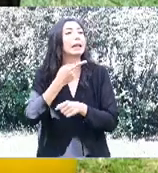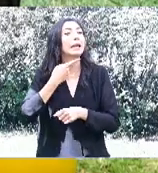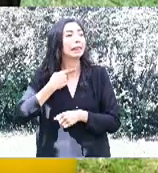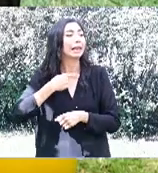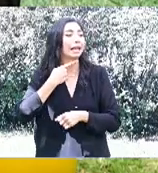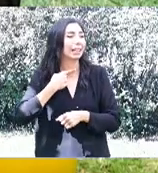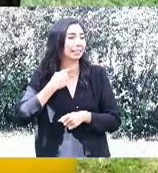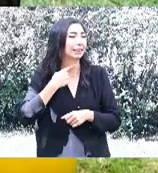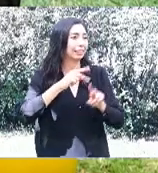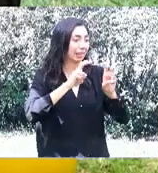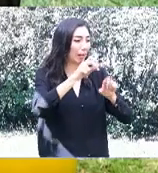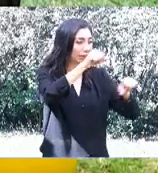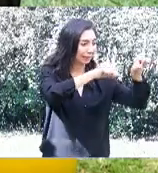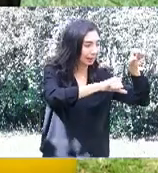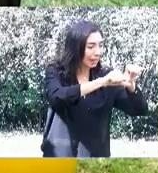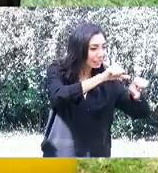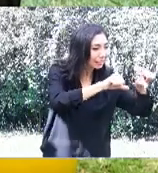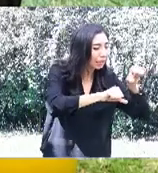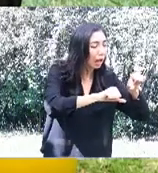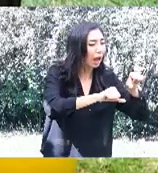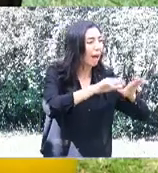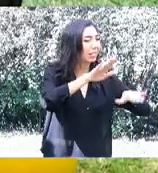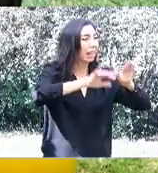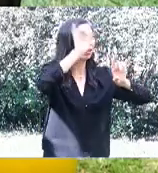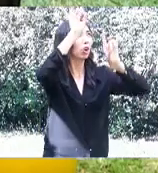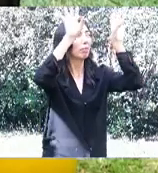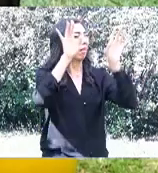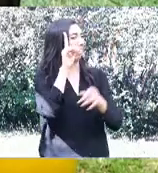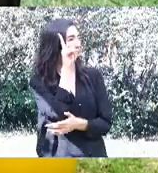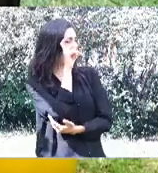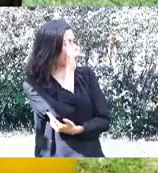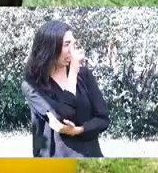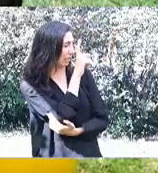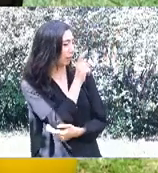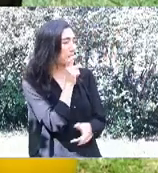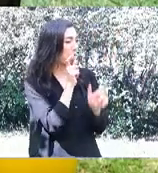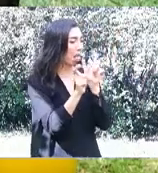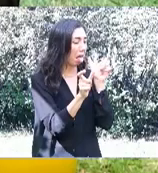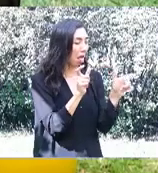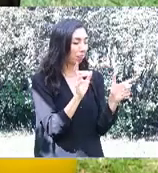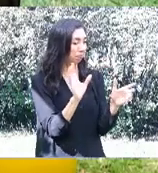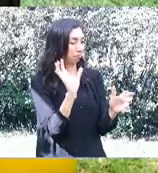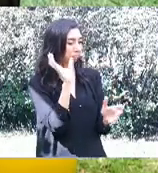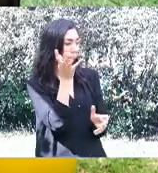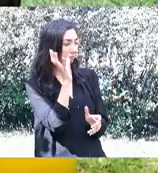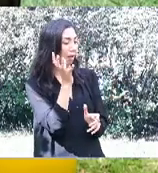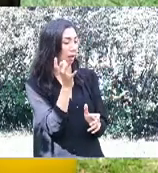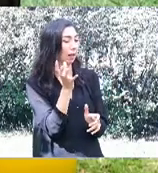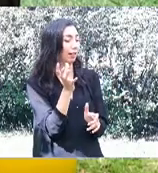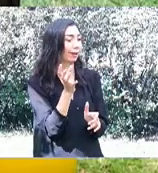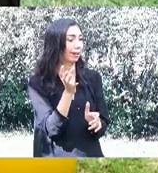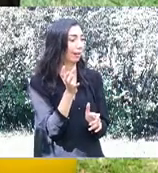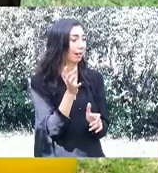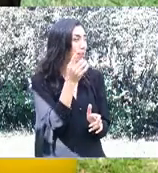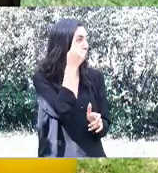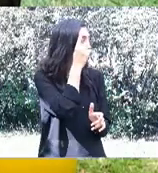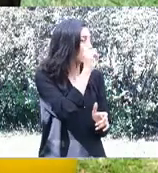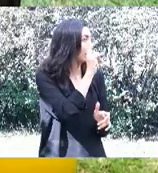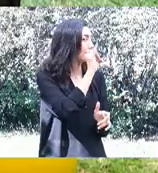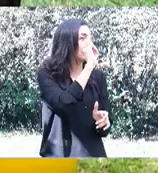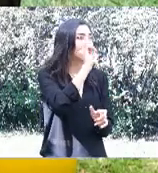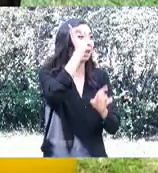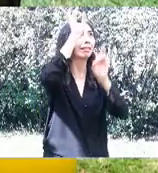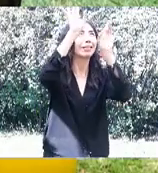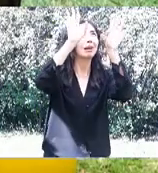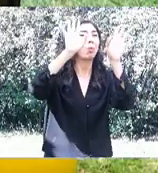bastante compleja en términos conceptuales para que pero es son magnitudes que son completamente